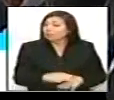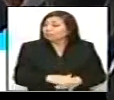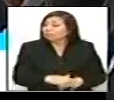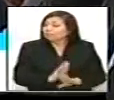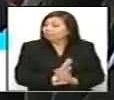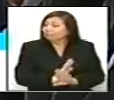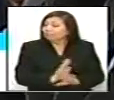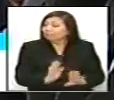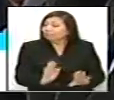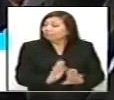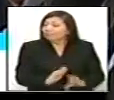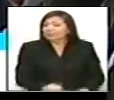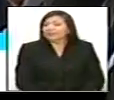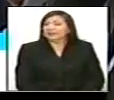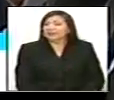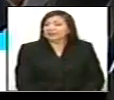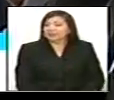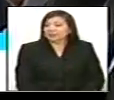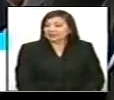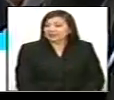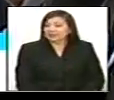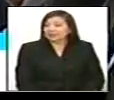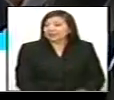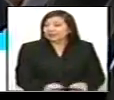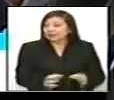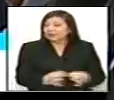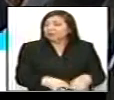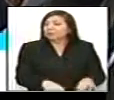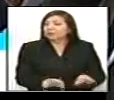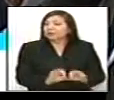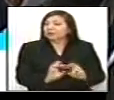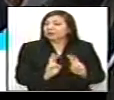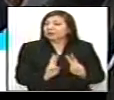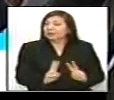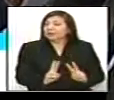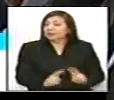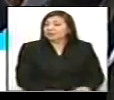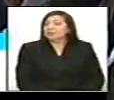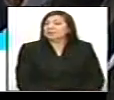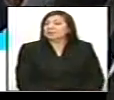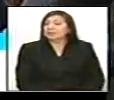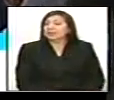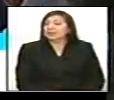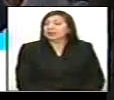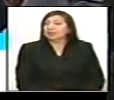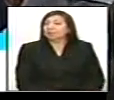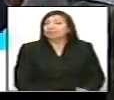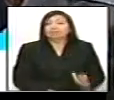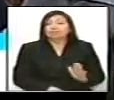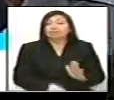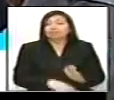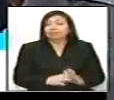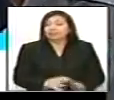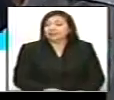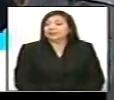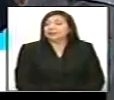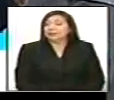gestiona. Entonces, sí es importante ver que esa medida no ha sido exitosa.